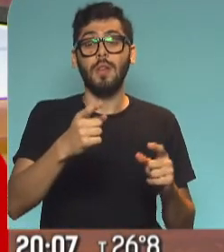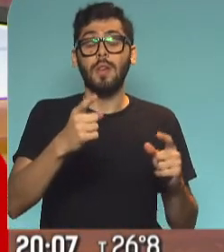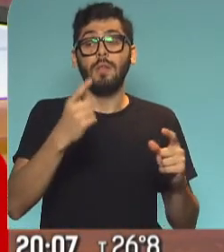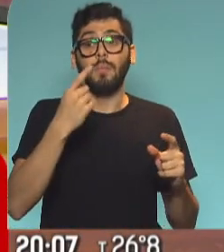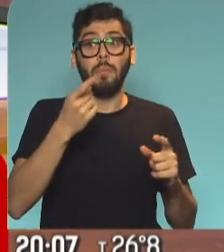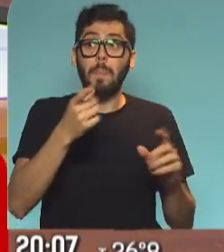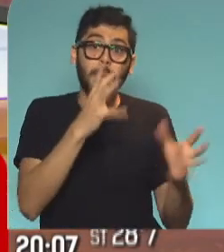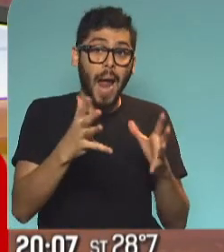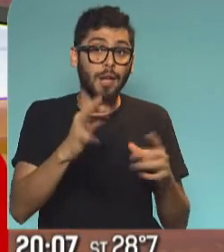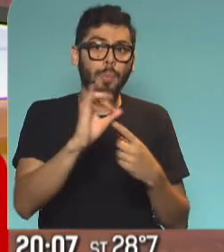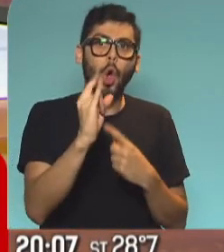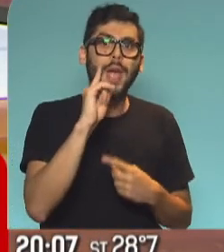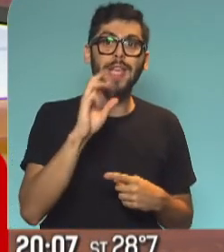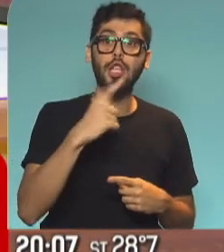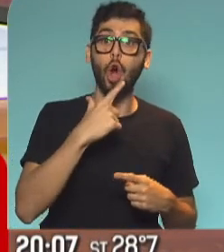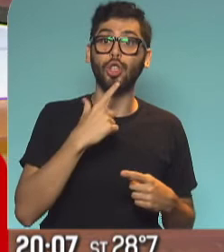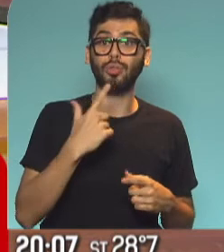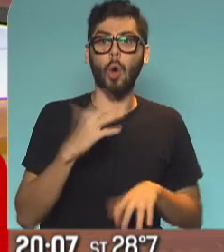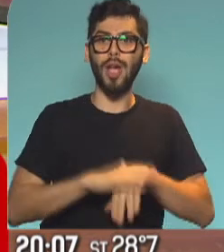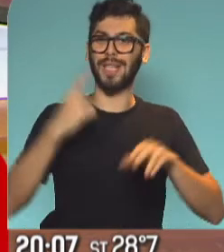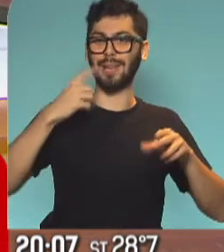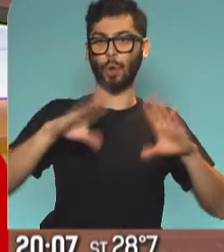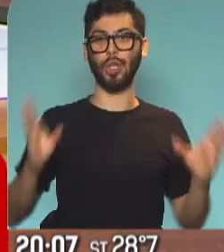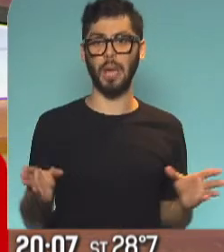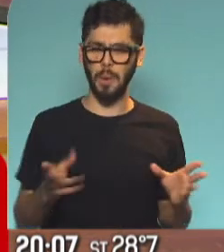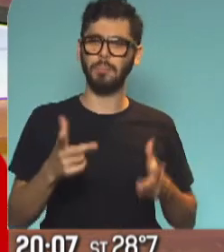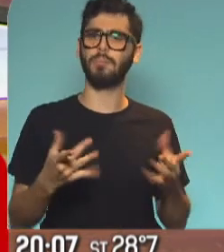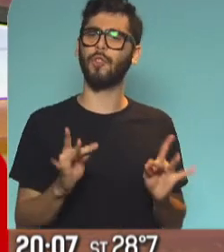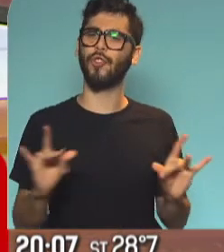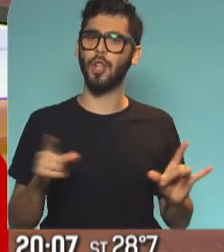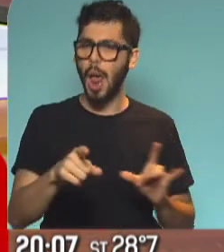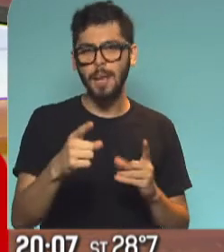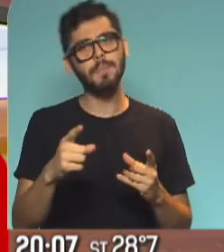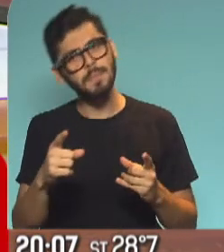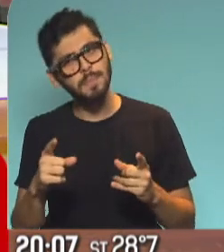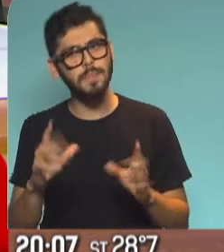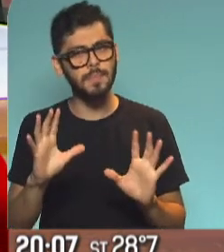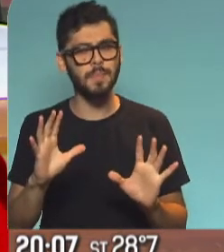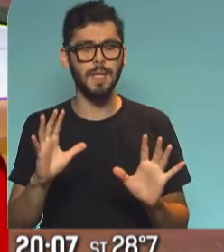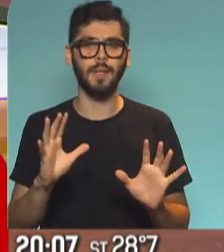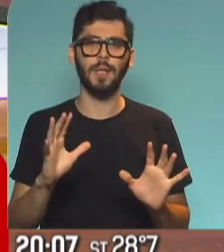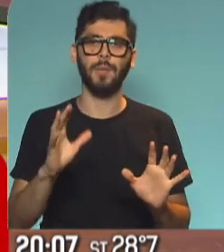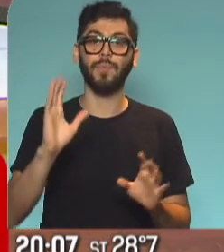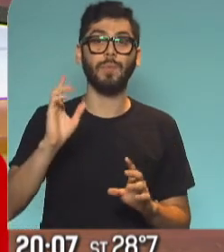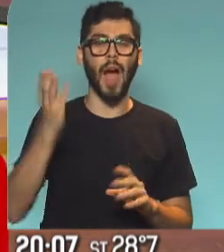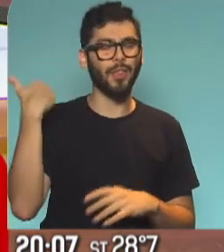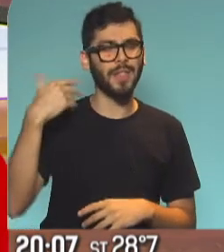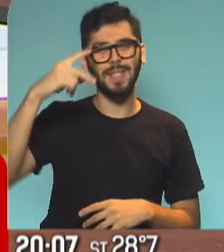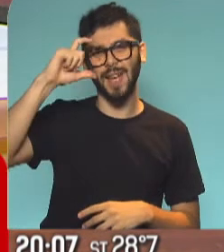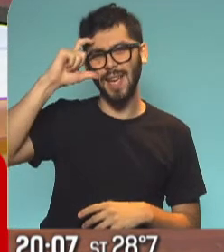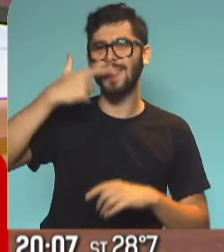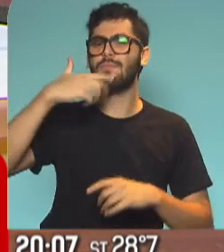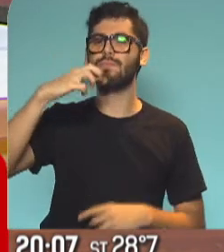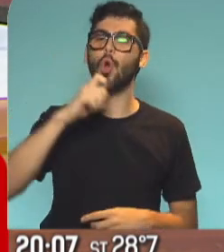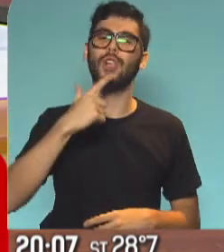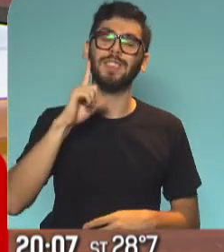que sabemos tiene responsabilidades institucionales. Sí, bueno, hablaba Néstor Espósito de la cantidad de denuncias, 15 denuncias que ya tienen juzgado, ya son de la Sí.